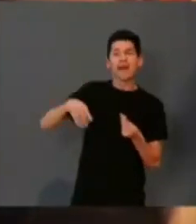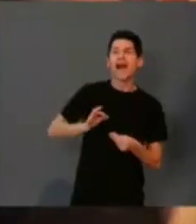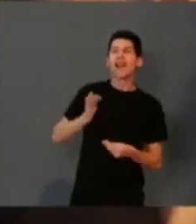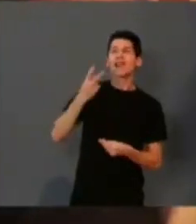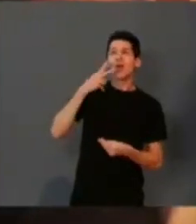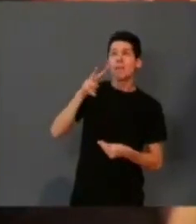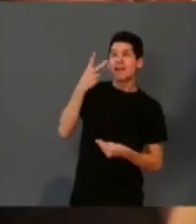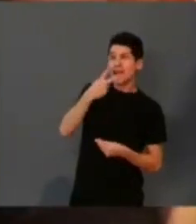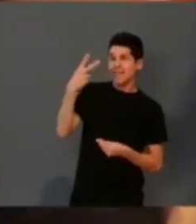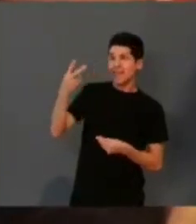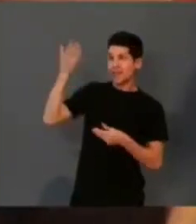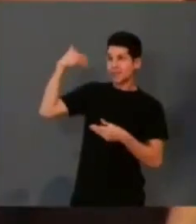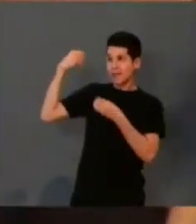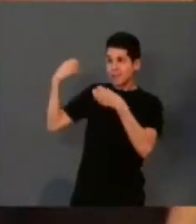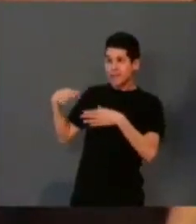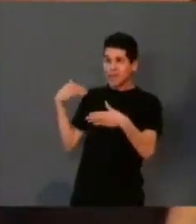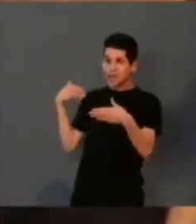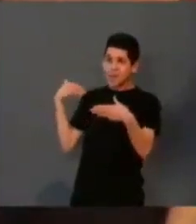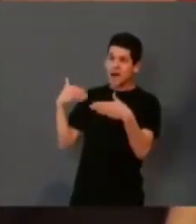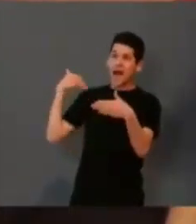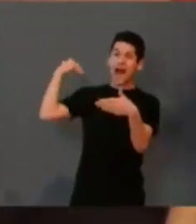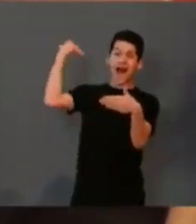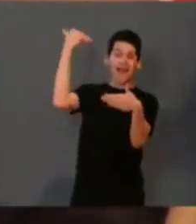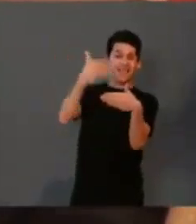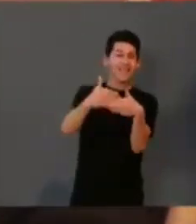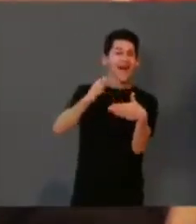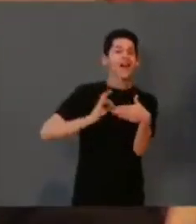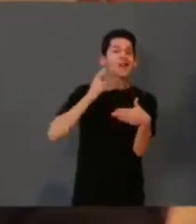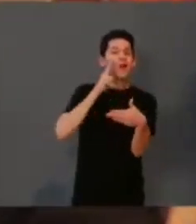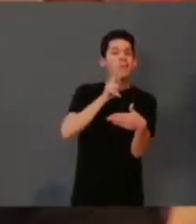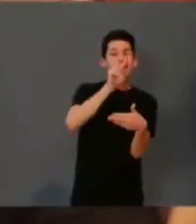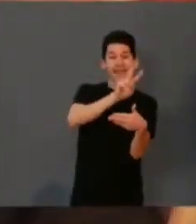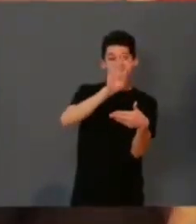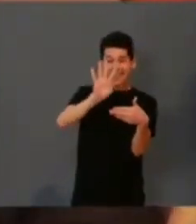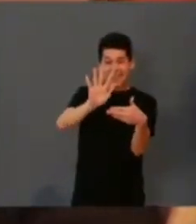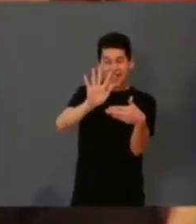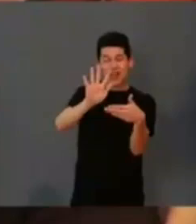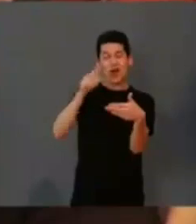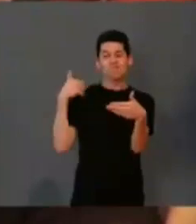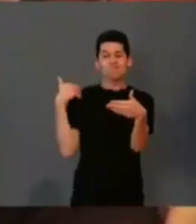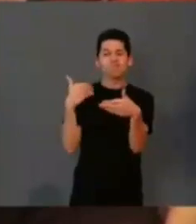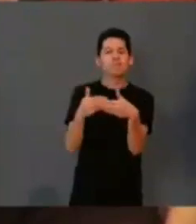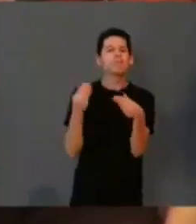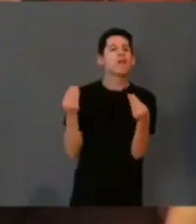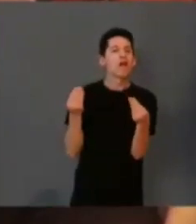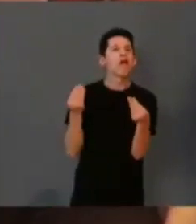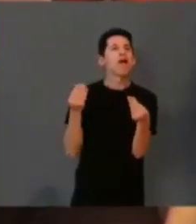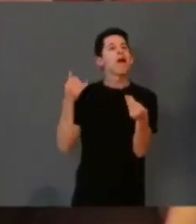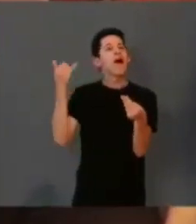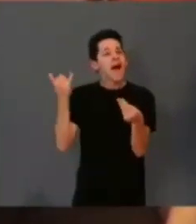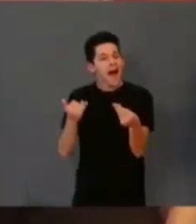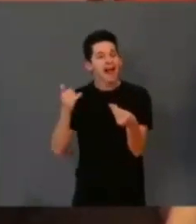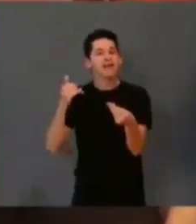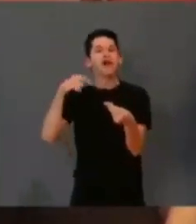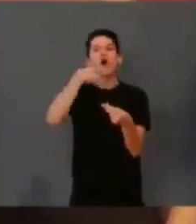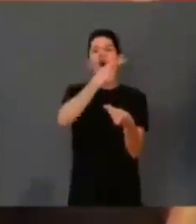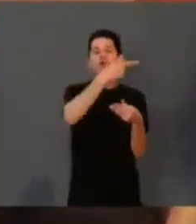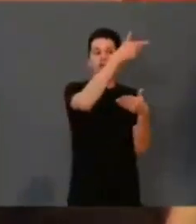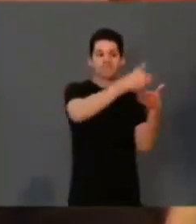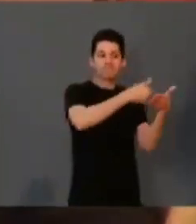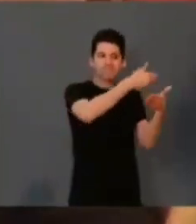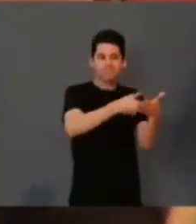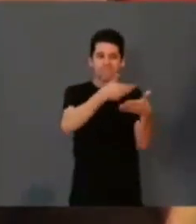2022 y que va hasta 2025 pero va digamos en consonancia con diferentes documentos